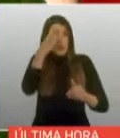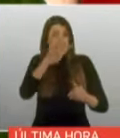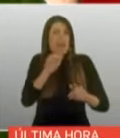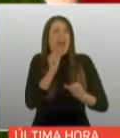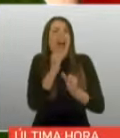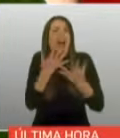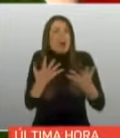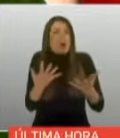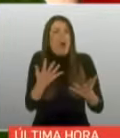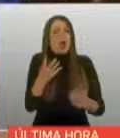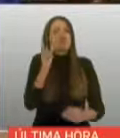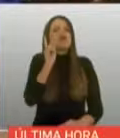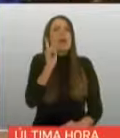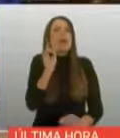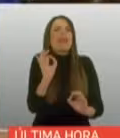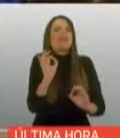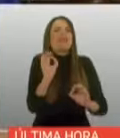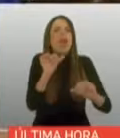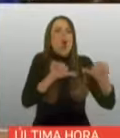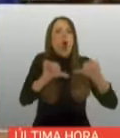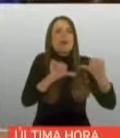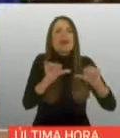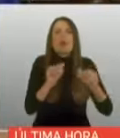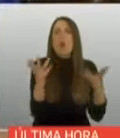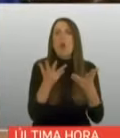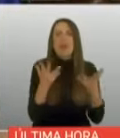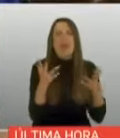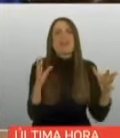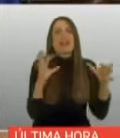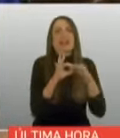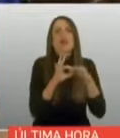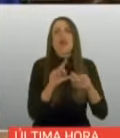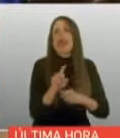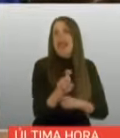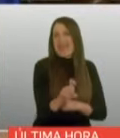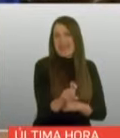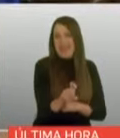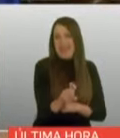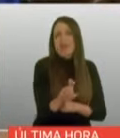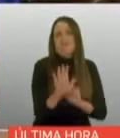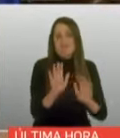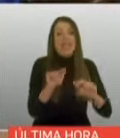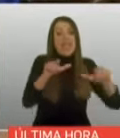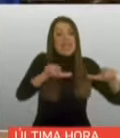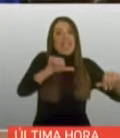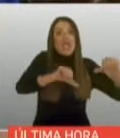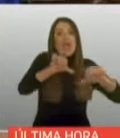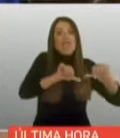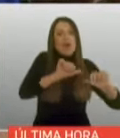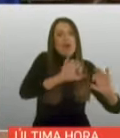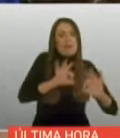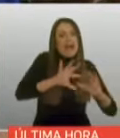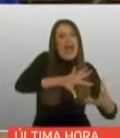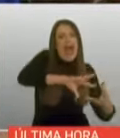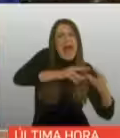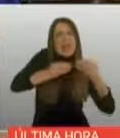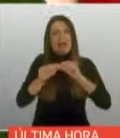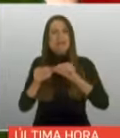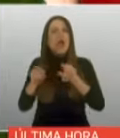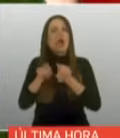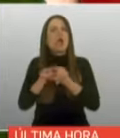autónomos. Por eso, en la conferencia de presidentes, Moreno volverá a hacer hincapié en la suspensión de la cuota para que se